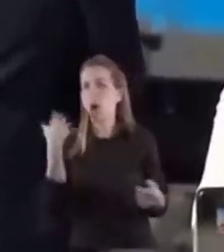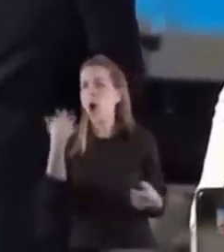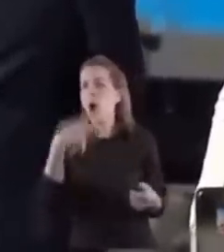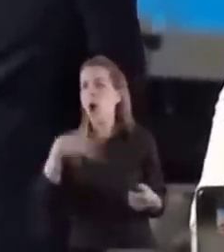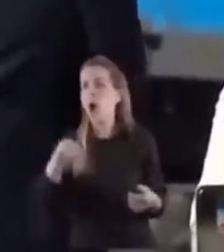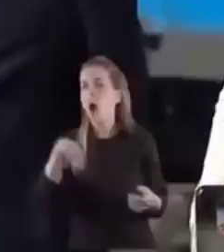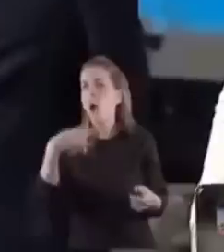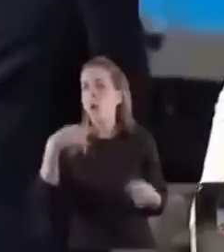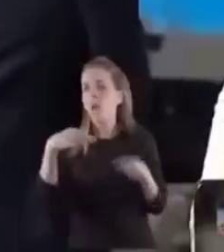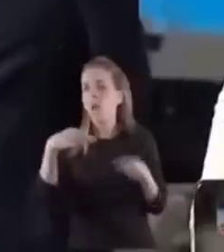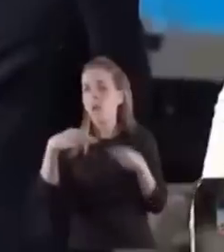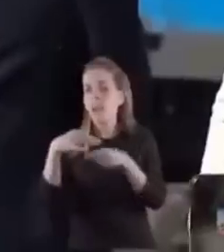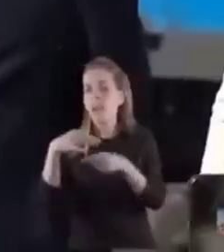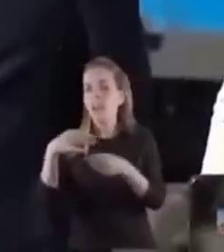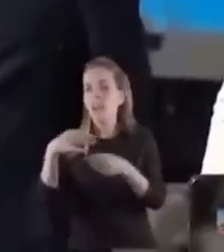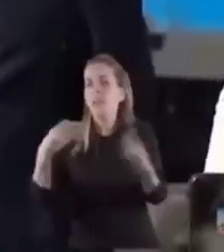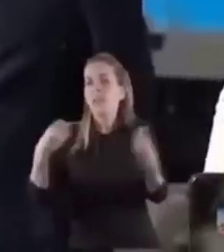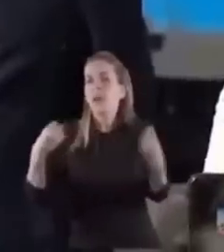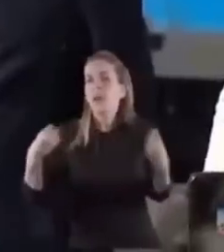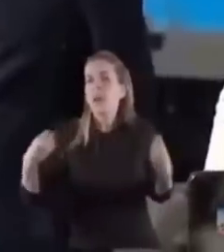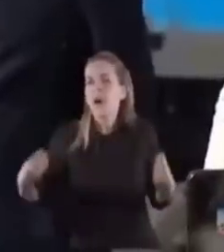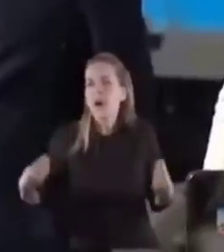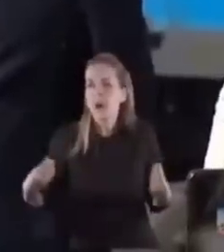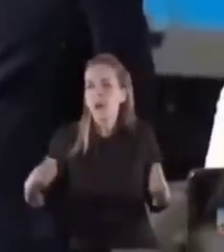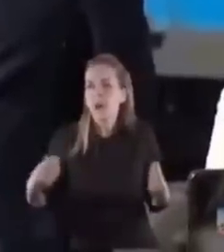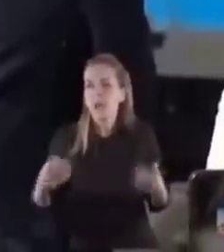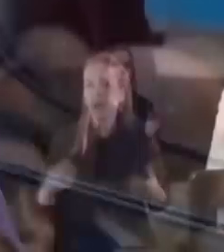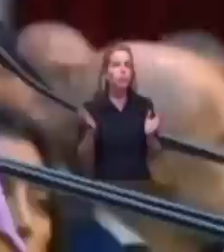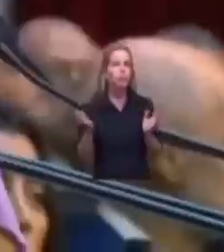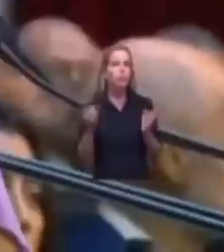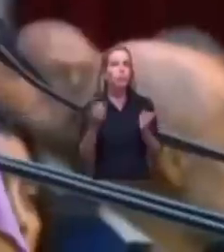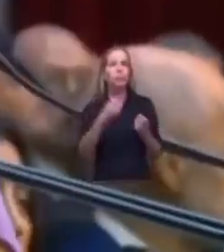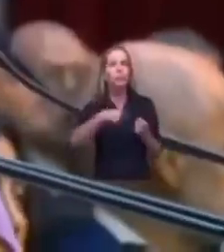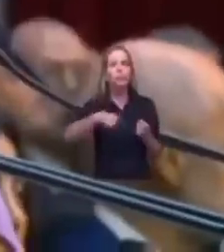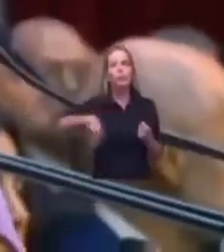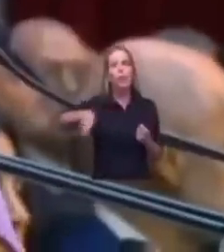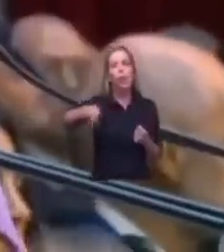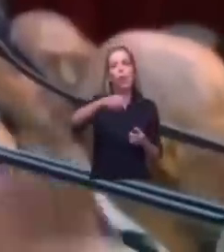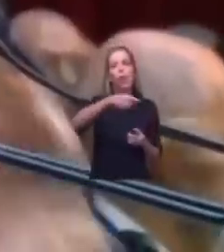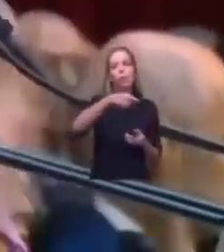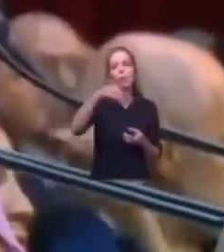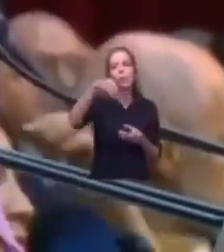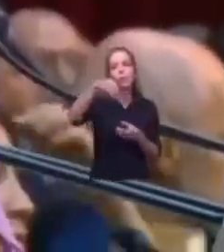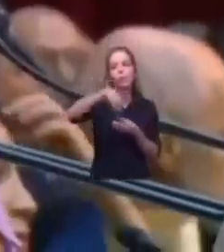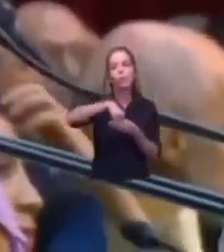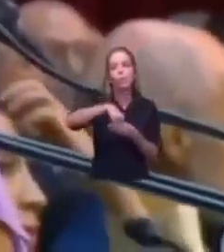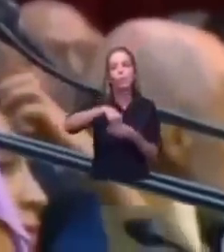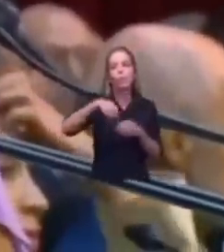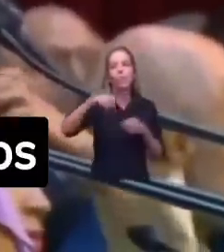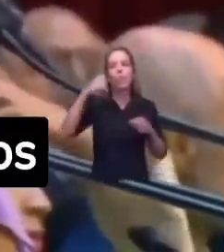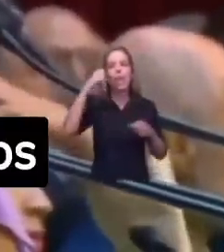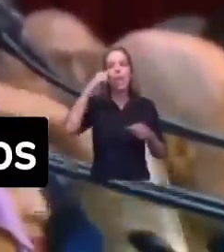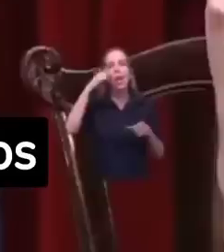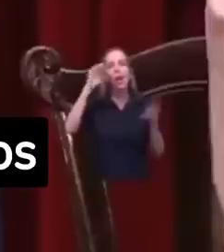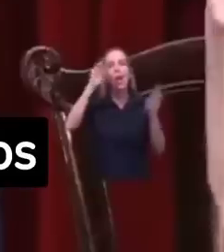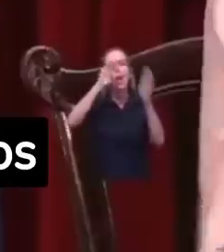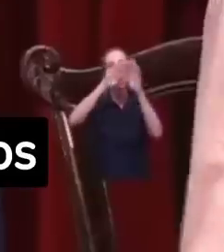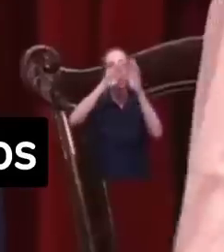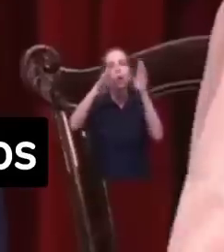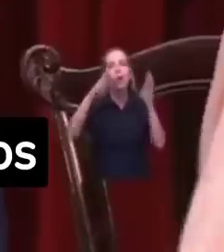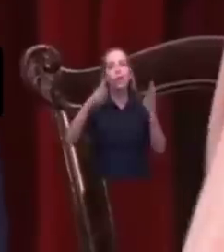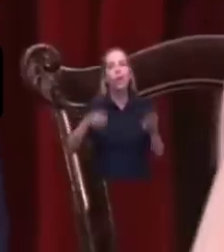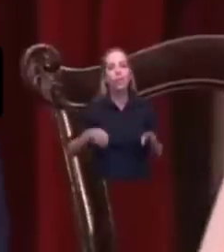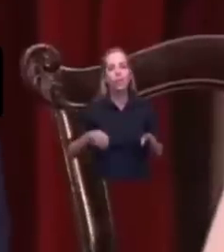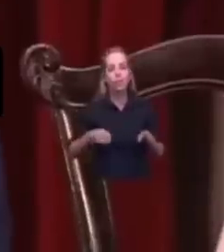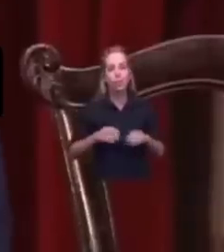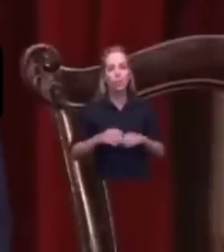87.938 pesos de haberes totales para el mes de julio. Por otra parte, no se descarta que el anuncio tenga relación con cambios